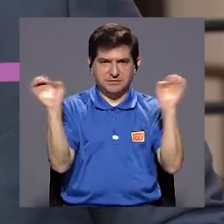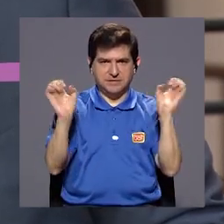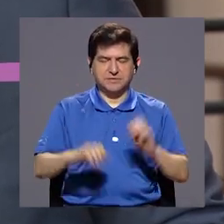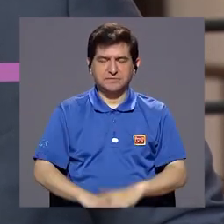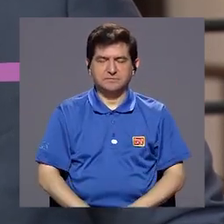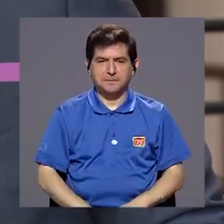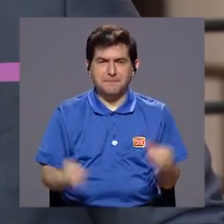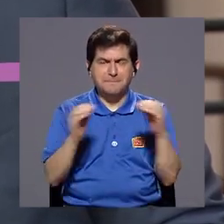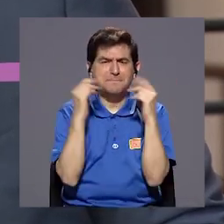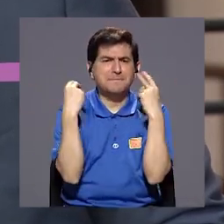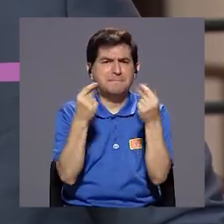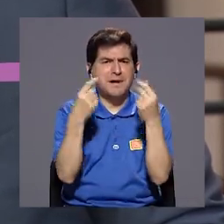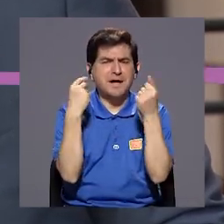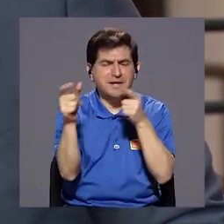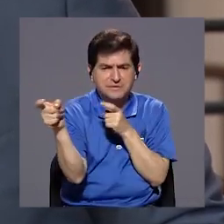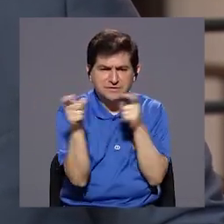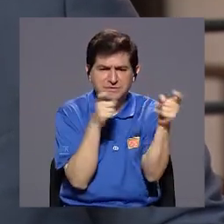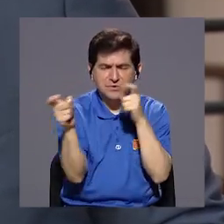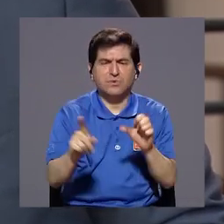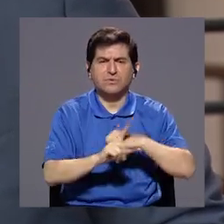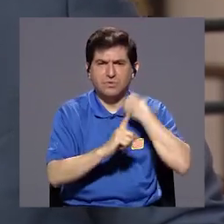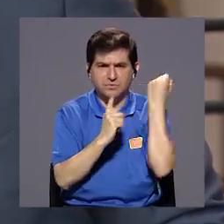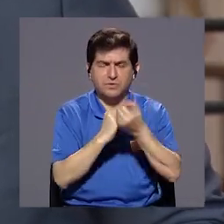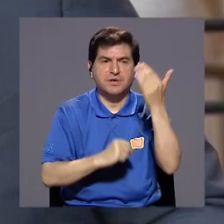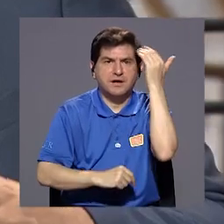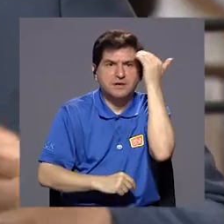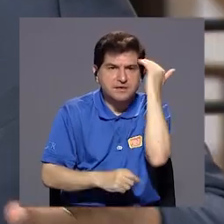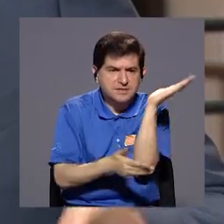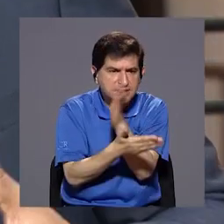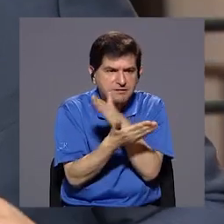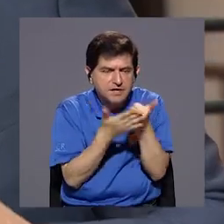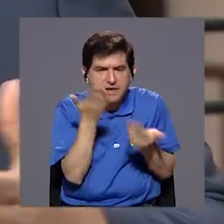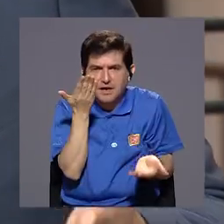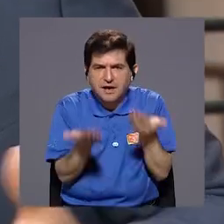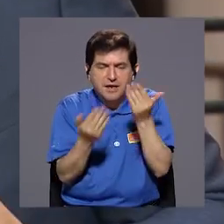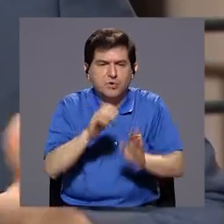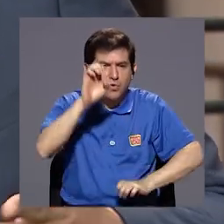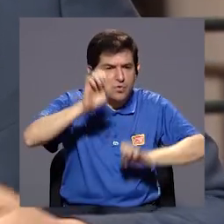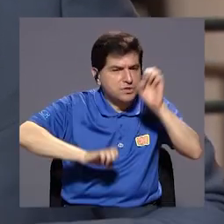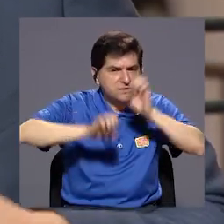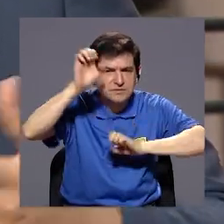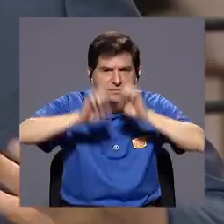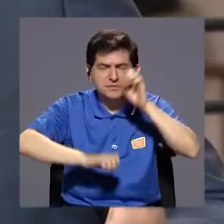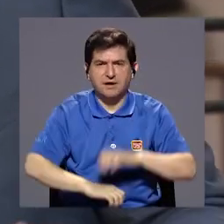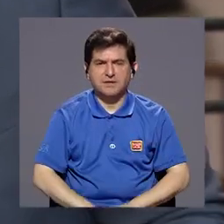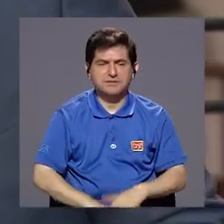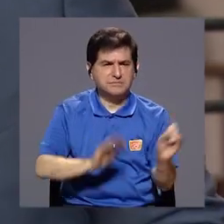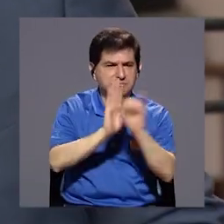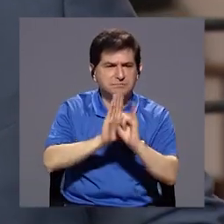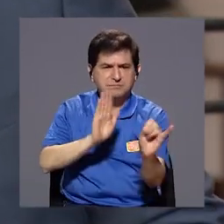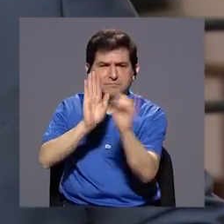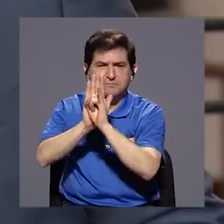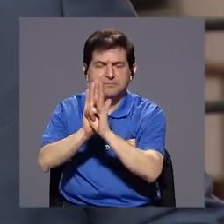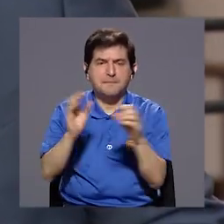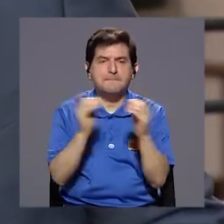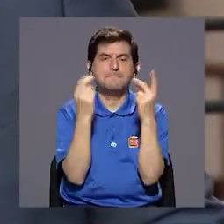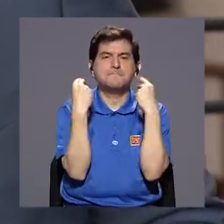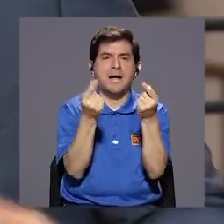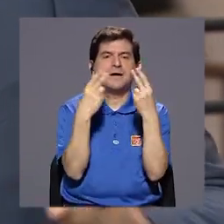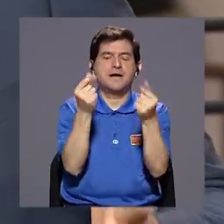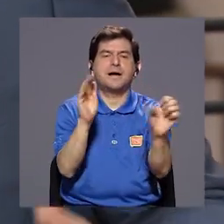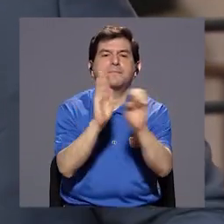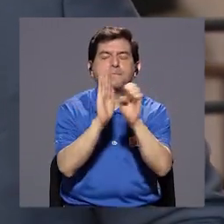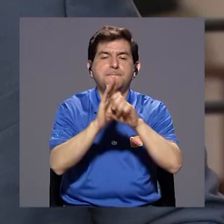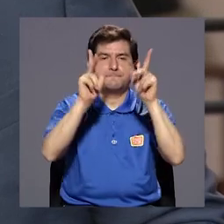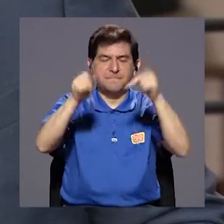emergencias. Porque entre más rápido controlemos los factores y sepamos si hay algún factor que tengamos que evaluar o identificar, más rápido.